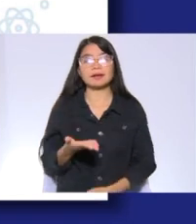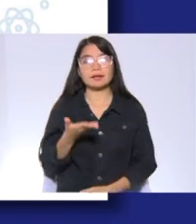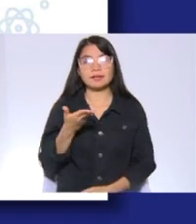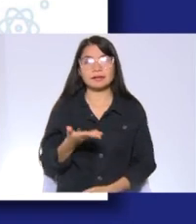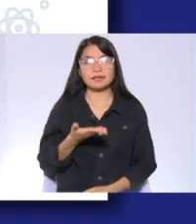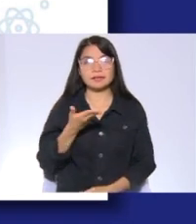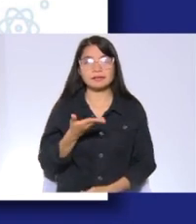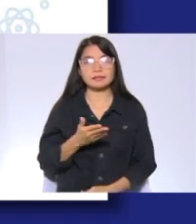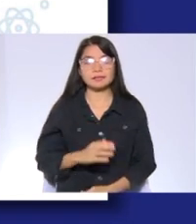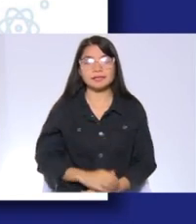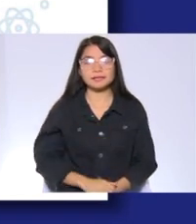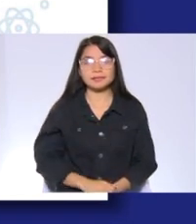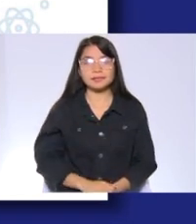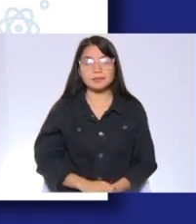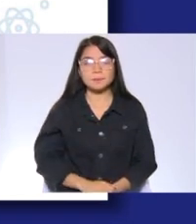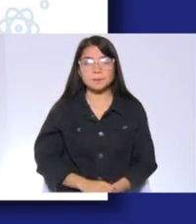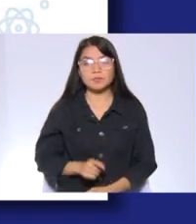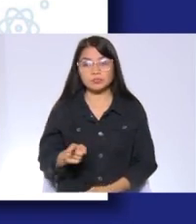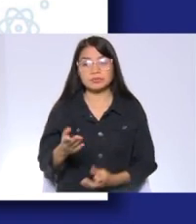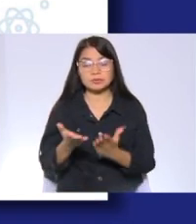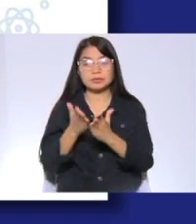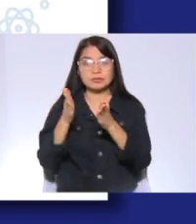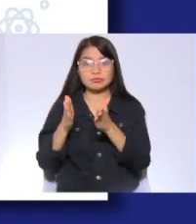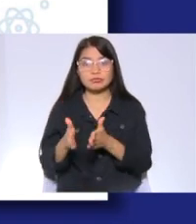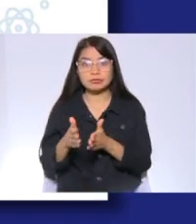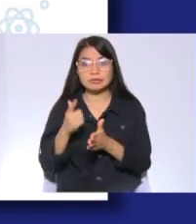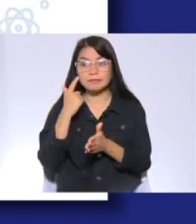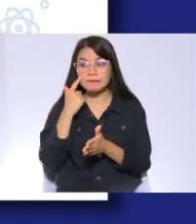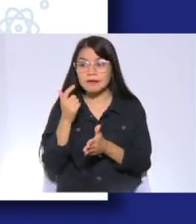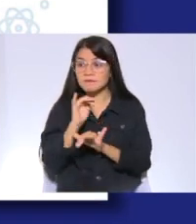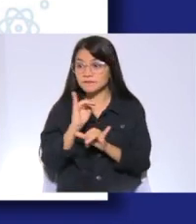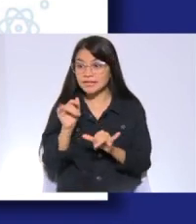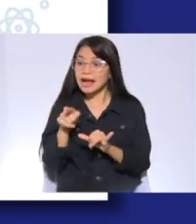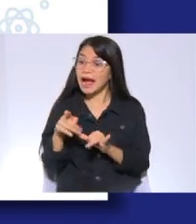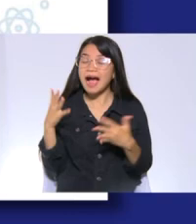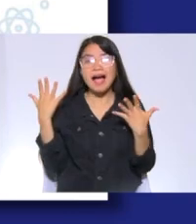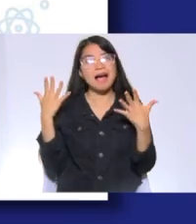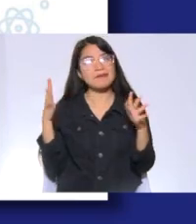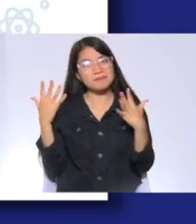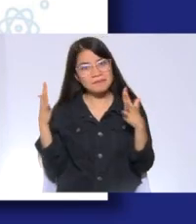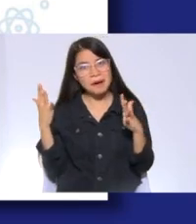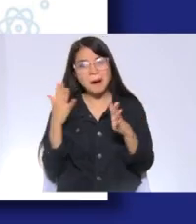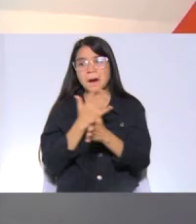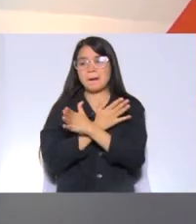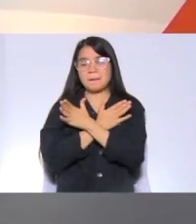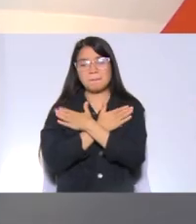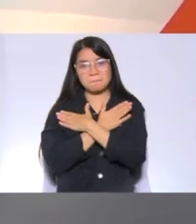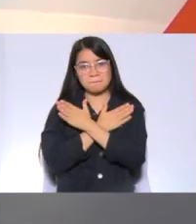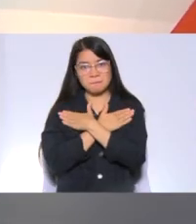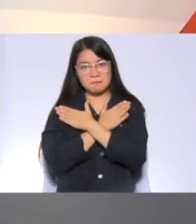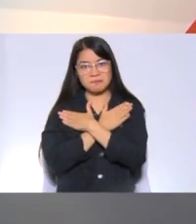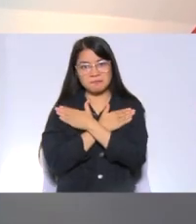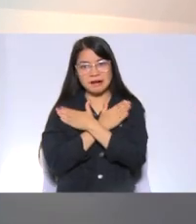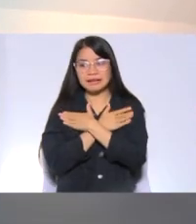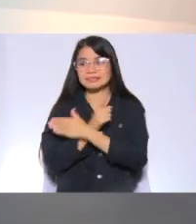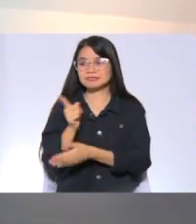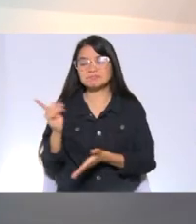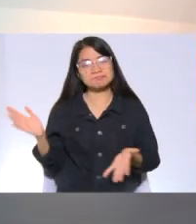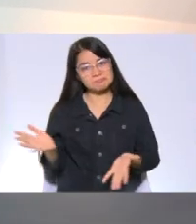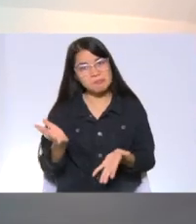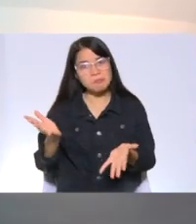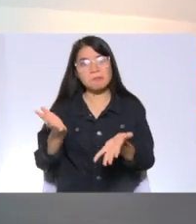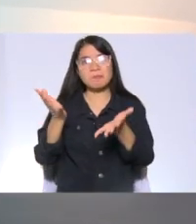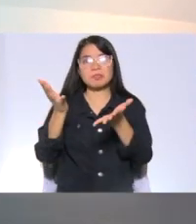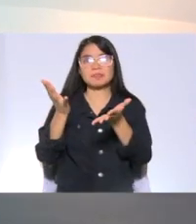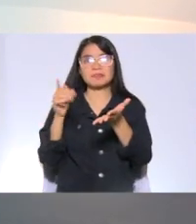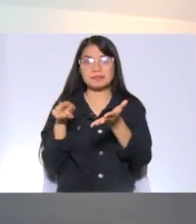ese estudiante en un momento determinado. Porque eso va a ser una motivación para que él pueda continuar adquiriendo cada uno